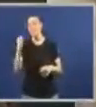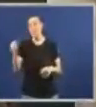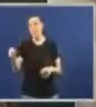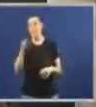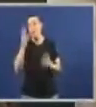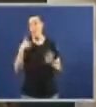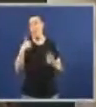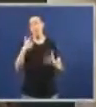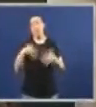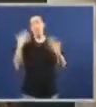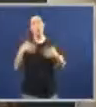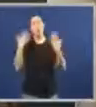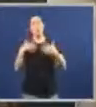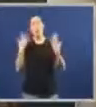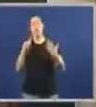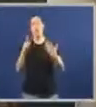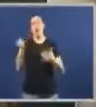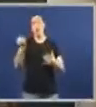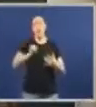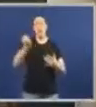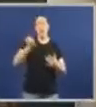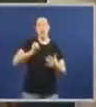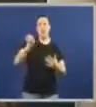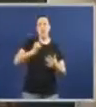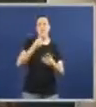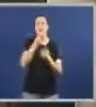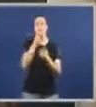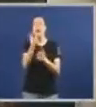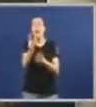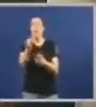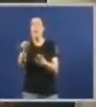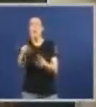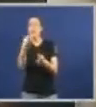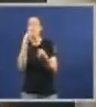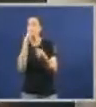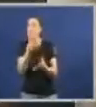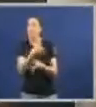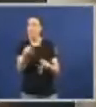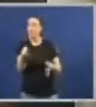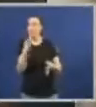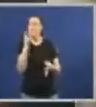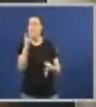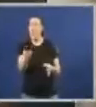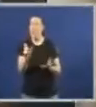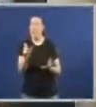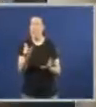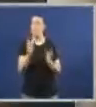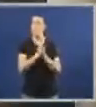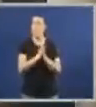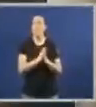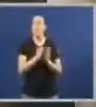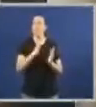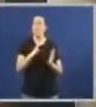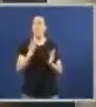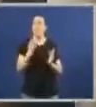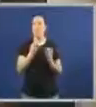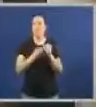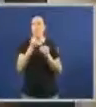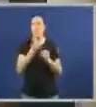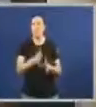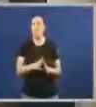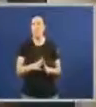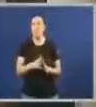morrendo espontáneamente, están nos matando e hai que empregar a linguaxe de xeito riguroso e pedir tamén que se empregue Non é unha